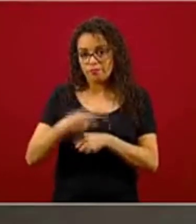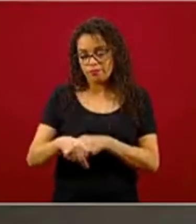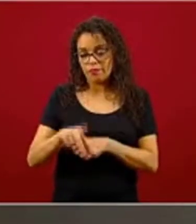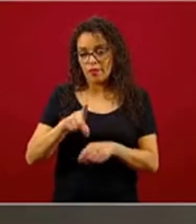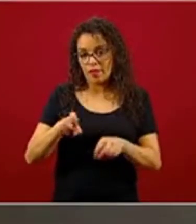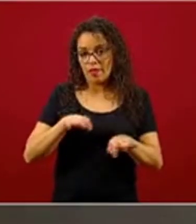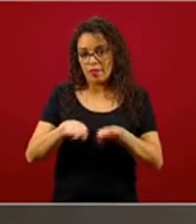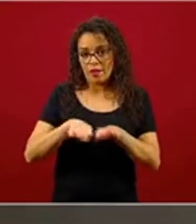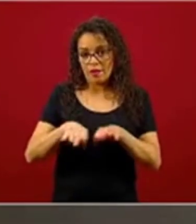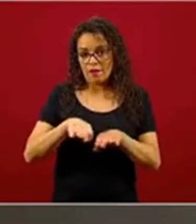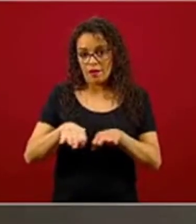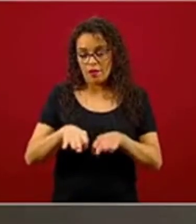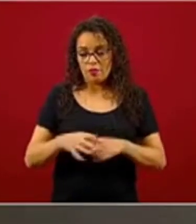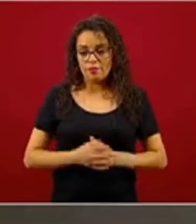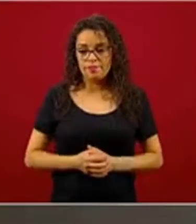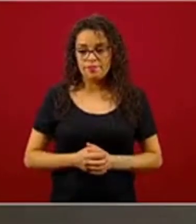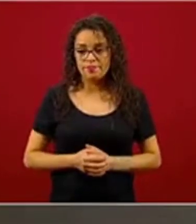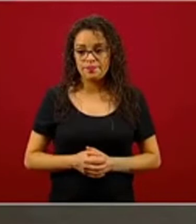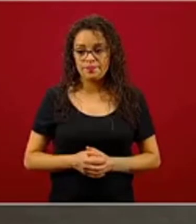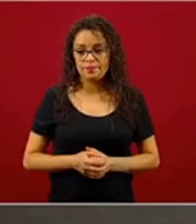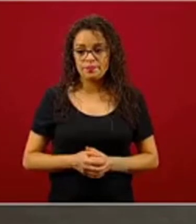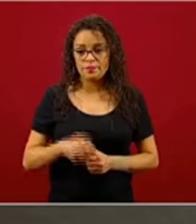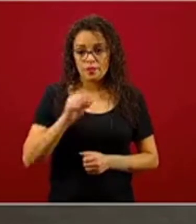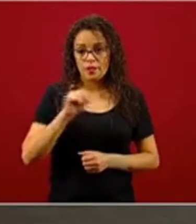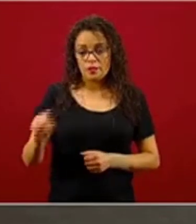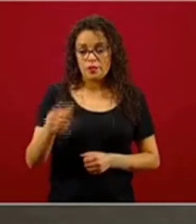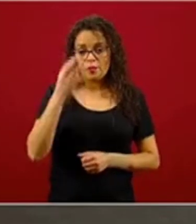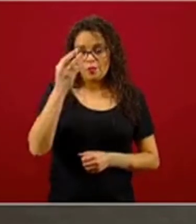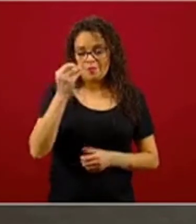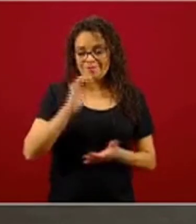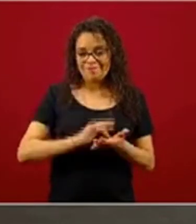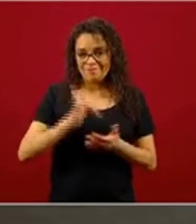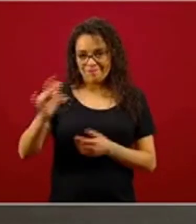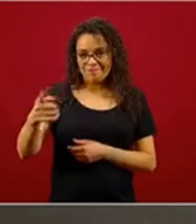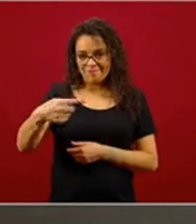Sí. Muchas gracias por su felicitación.